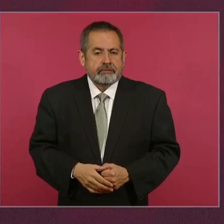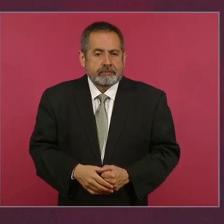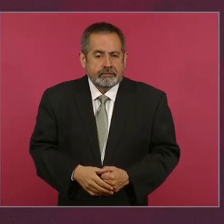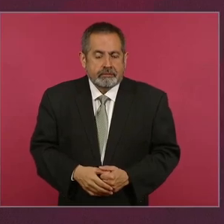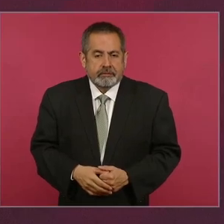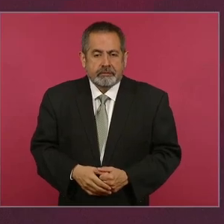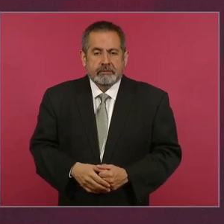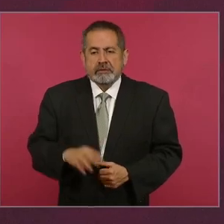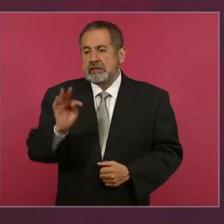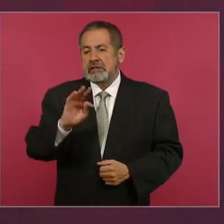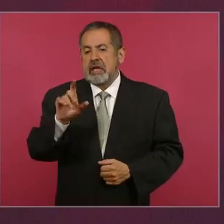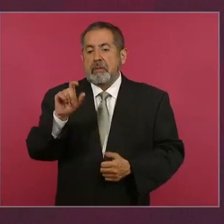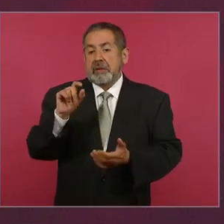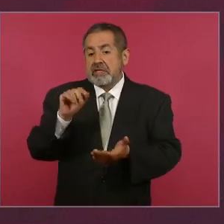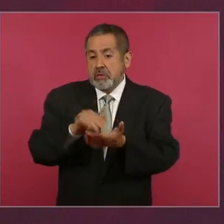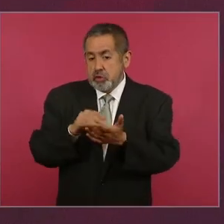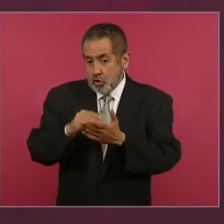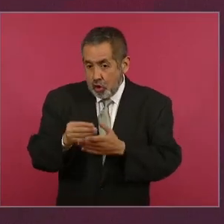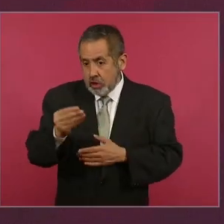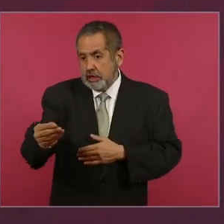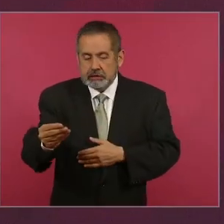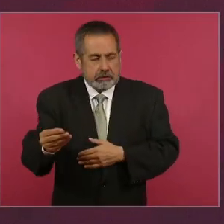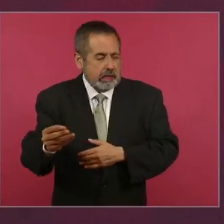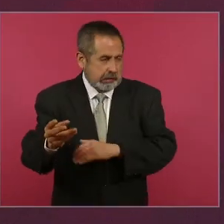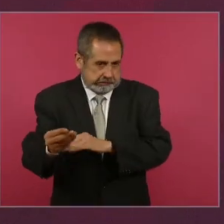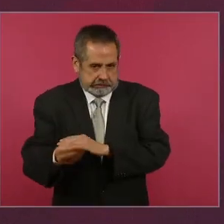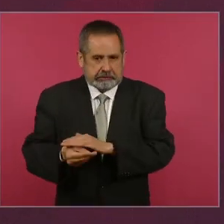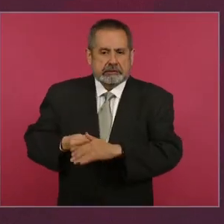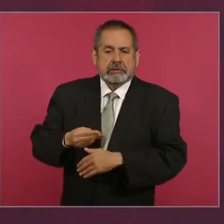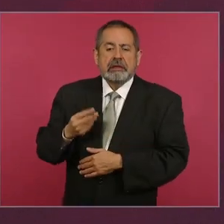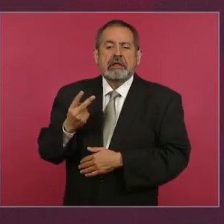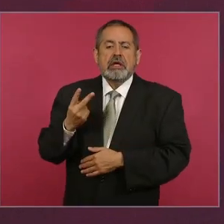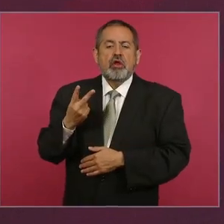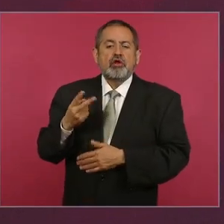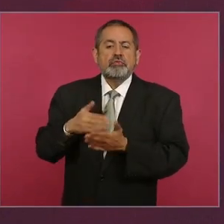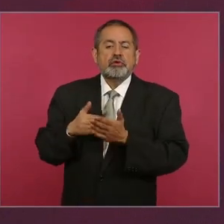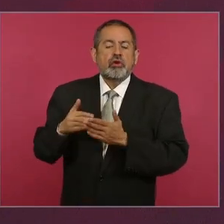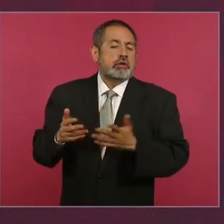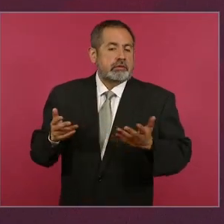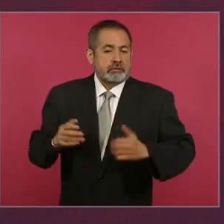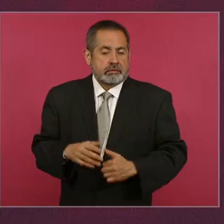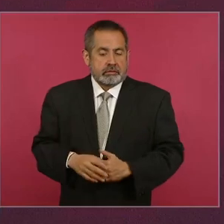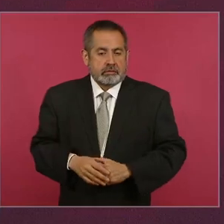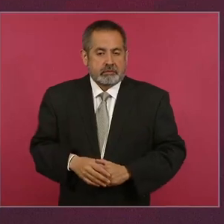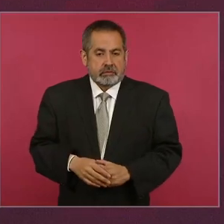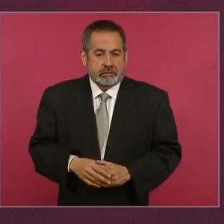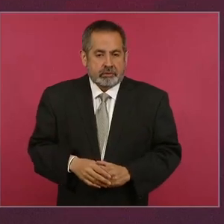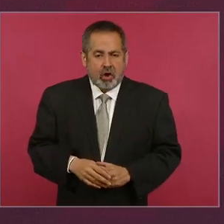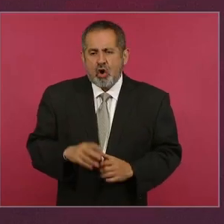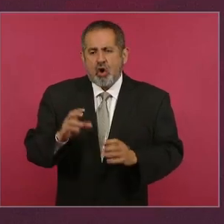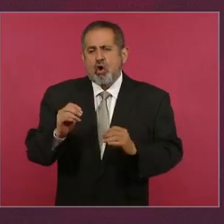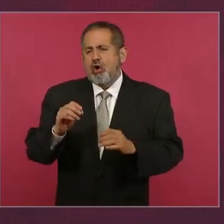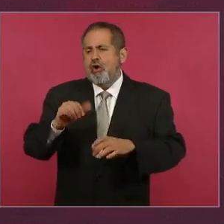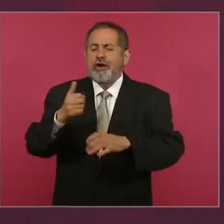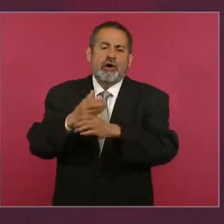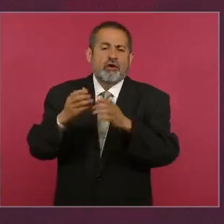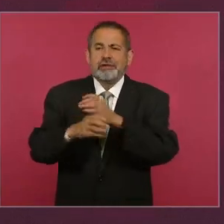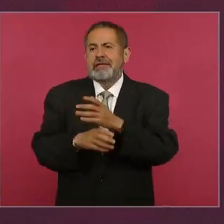Si eran 20 millones, 2 millones. Si no, habían otros ya